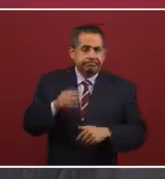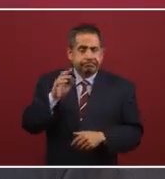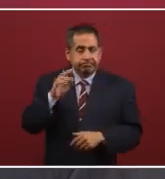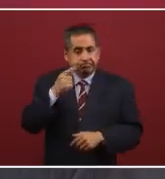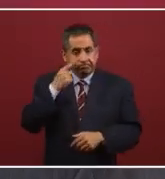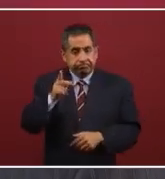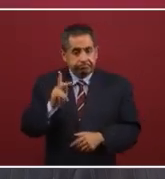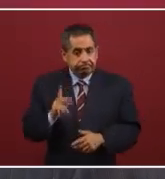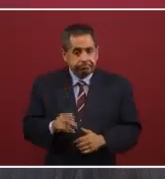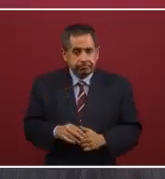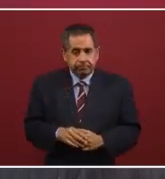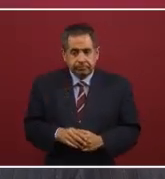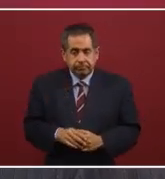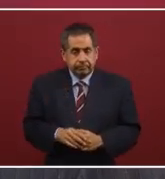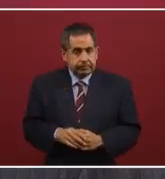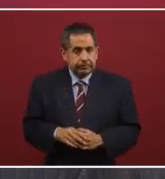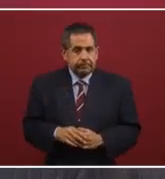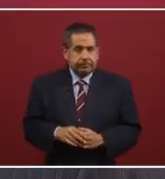pero